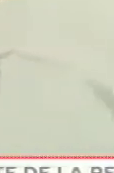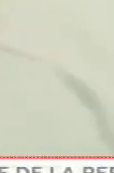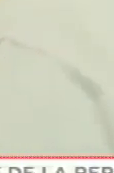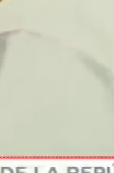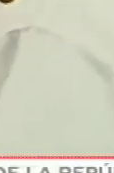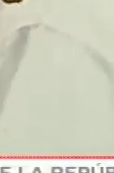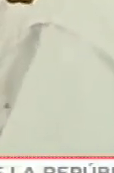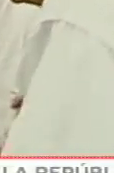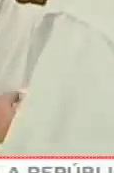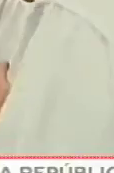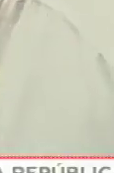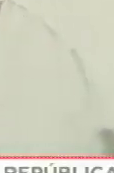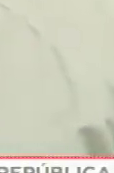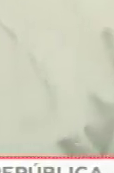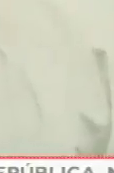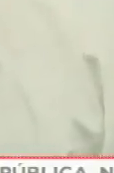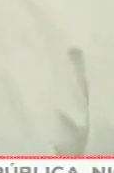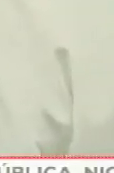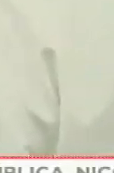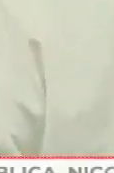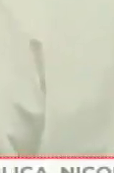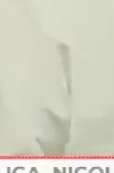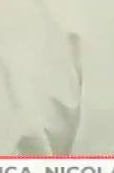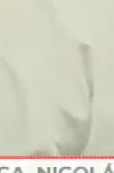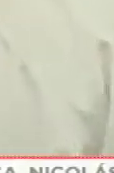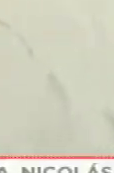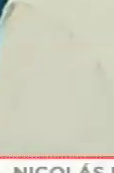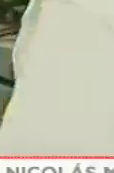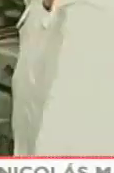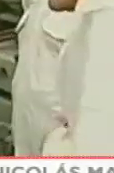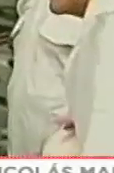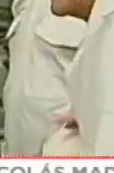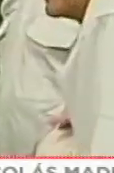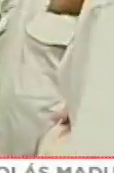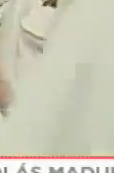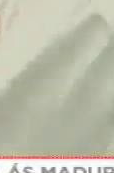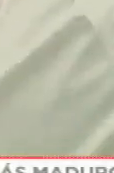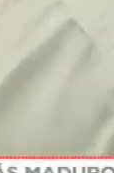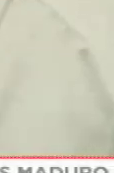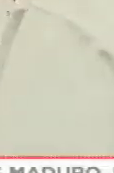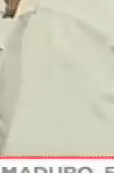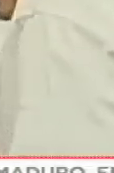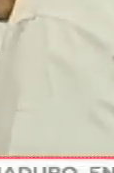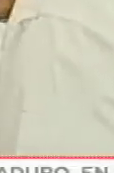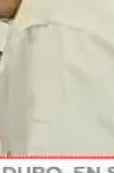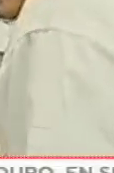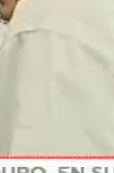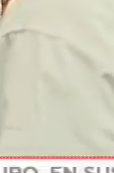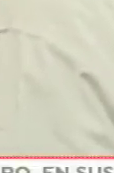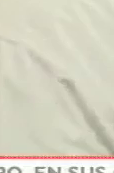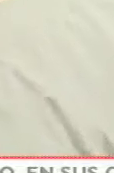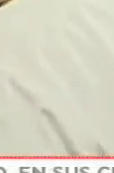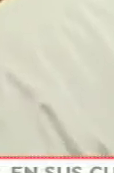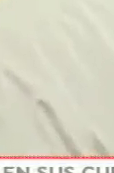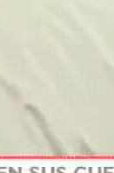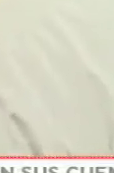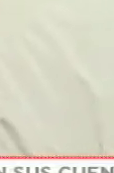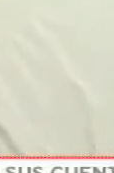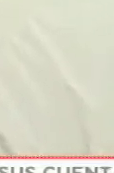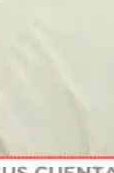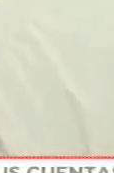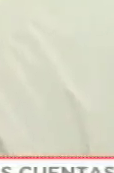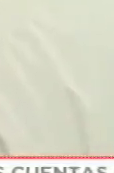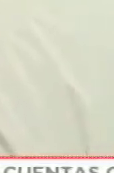Como podemos continuar apreciando en las pantallas, el primer mandatario nacional continúa conversando incluso con